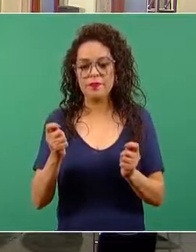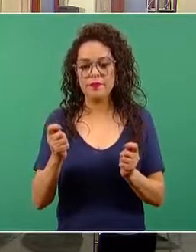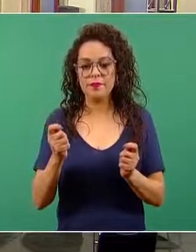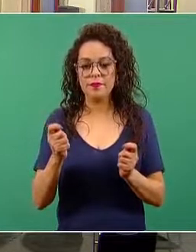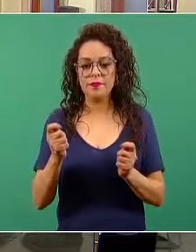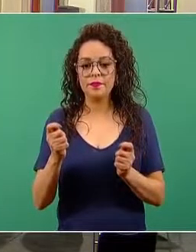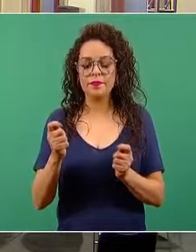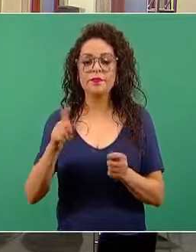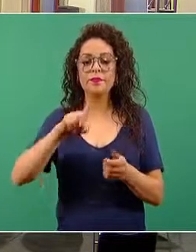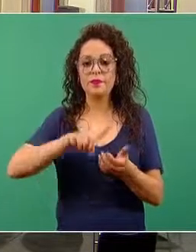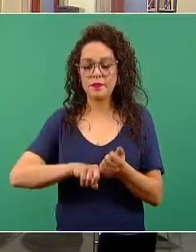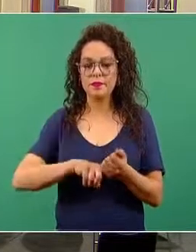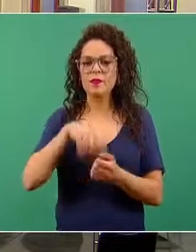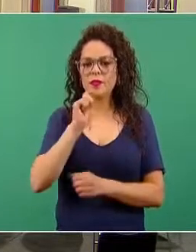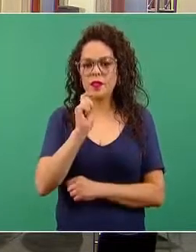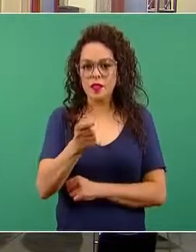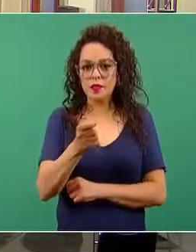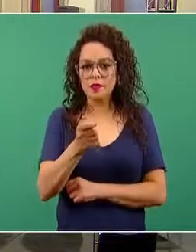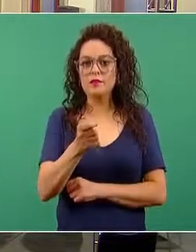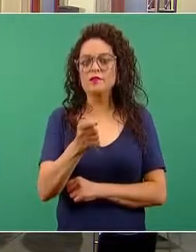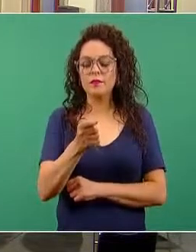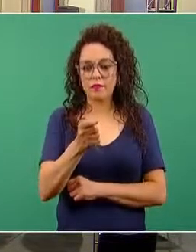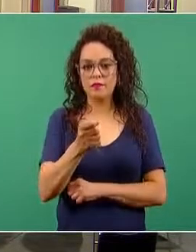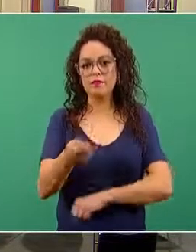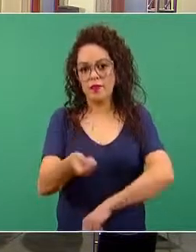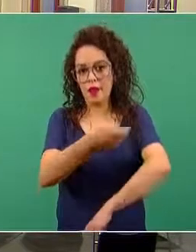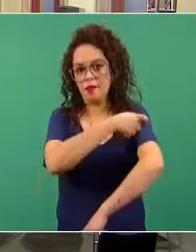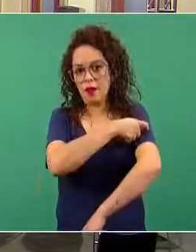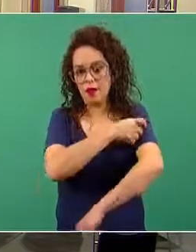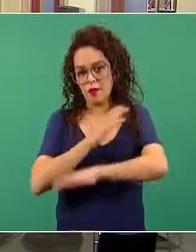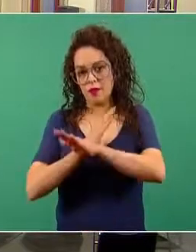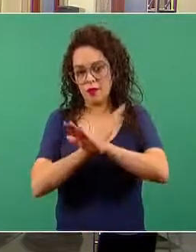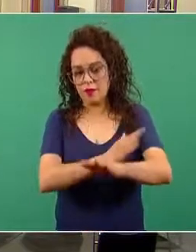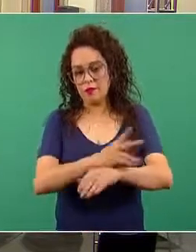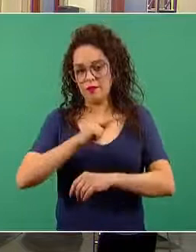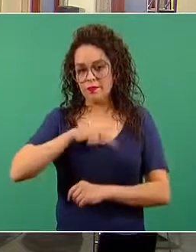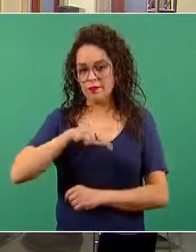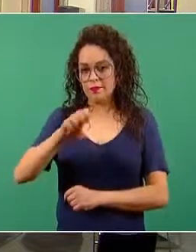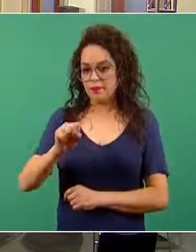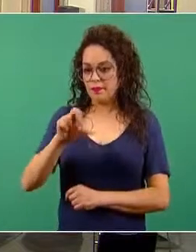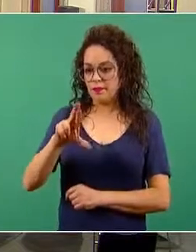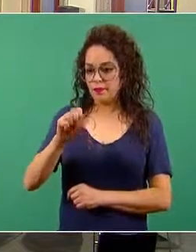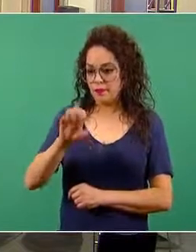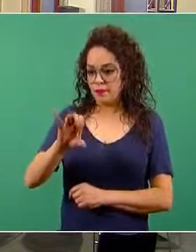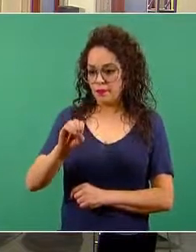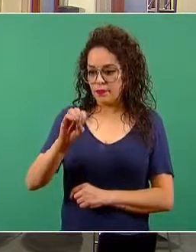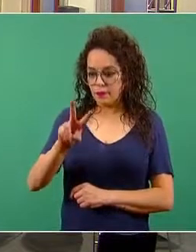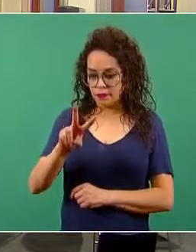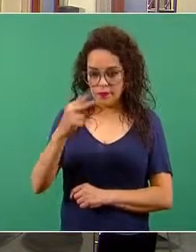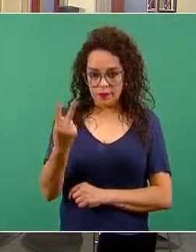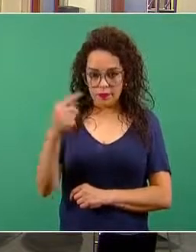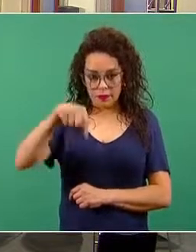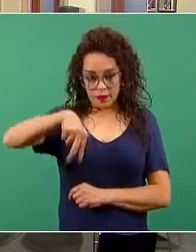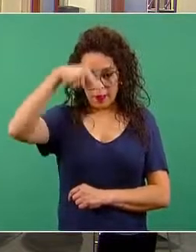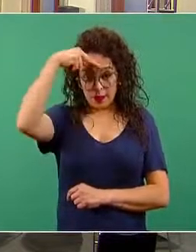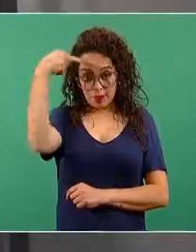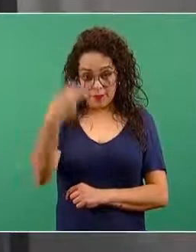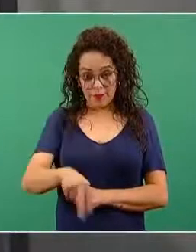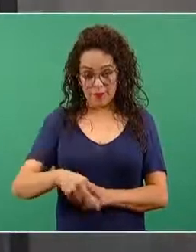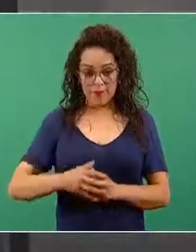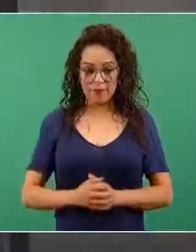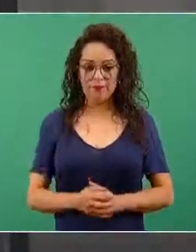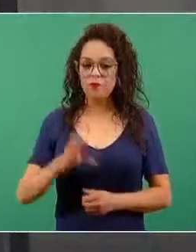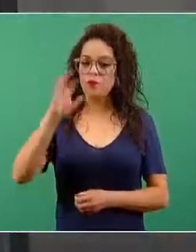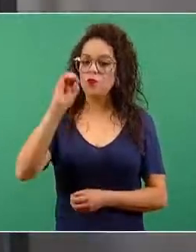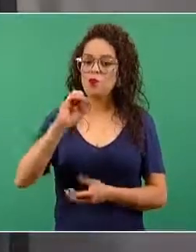que tenemos para la política nacional de vacunación contra el virus SARS-CoV-2 en México. Muchas gracias,